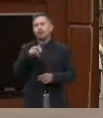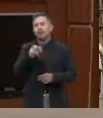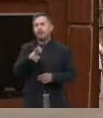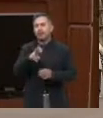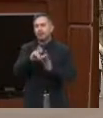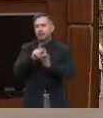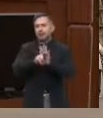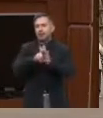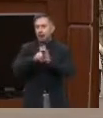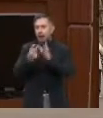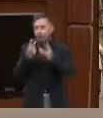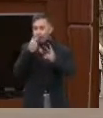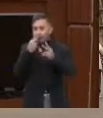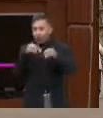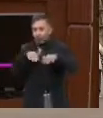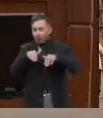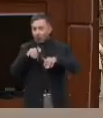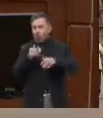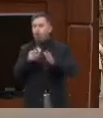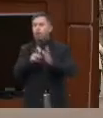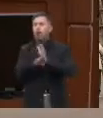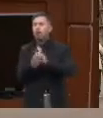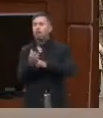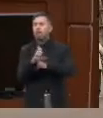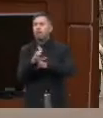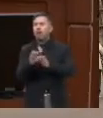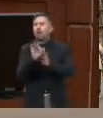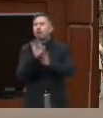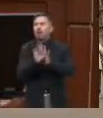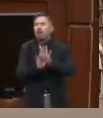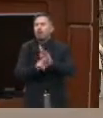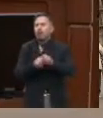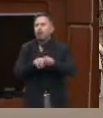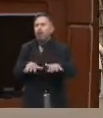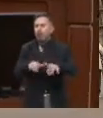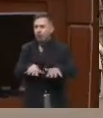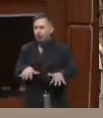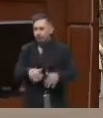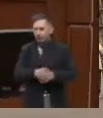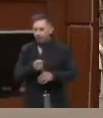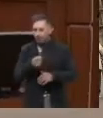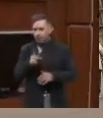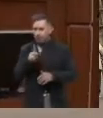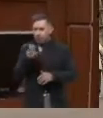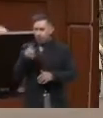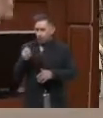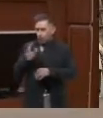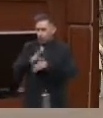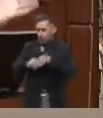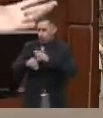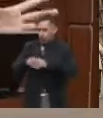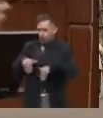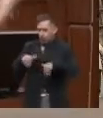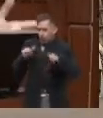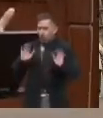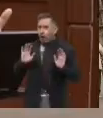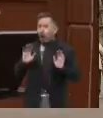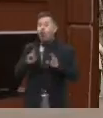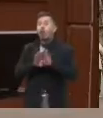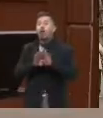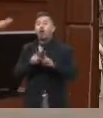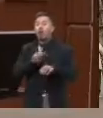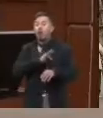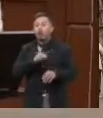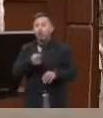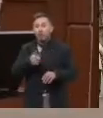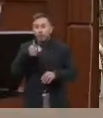Instagram. ¿Cómo podía haber hecho el deslinde del partido político? Primero, porque estas personas, al subir sus mensajes o sus historias